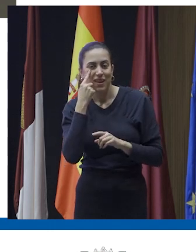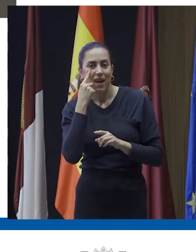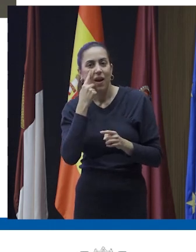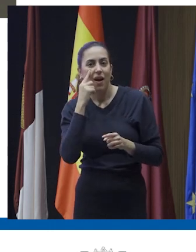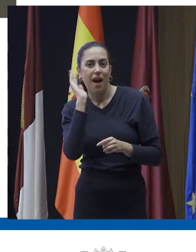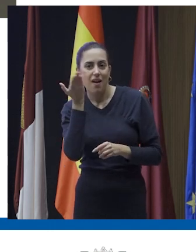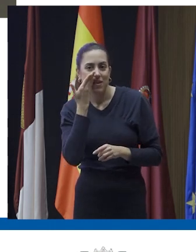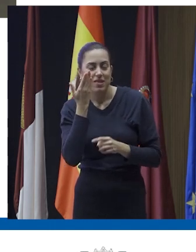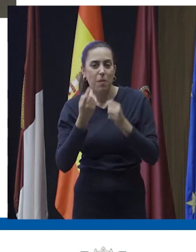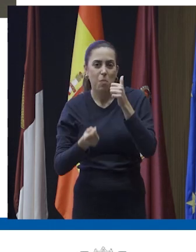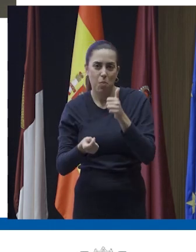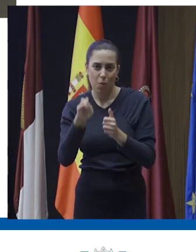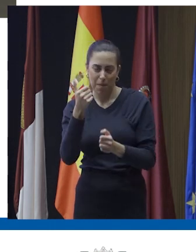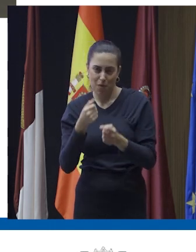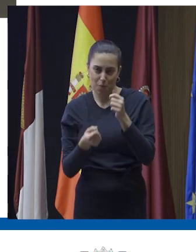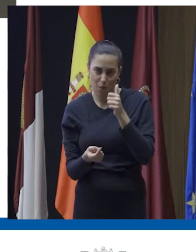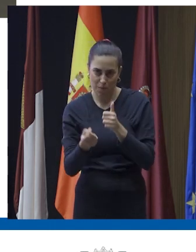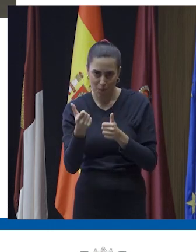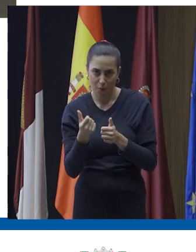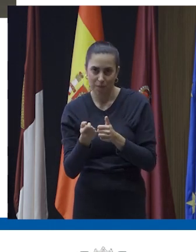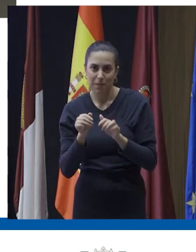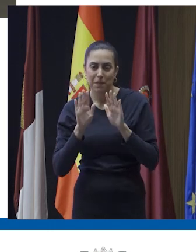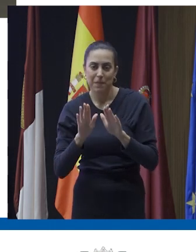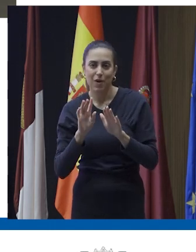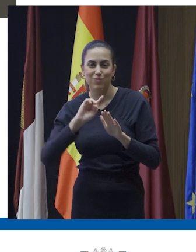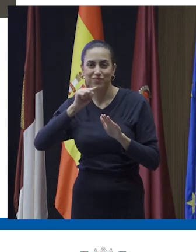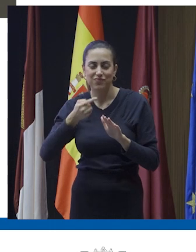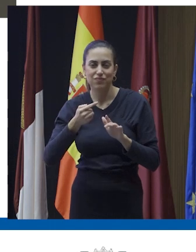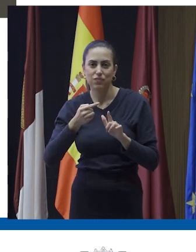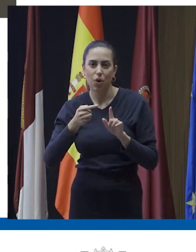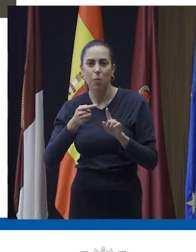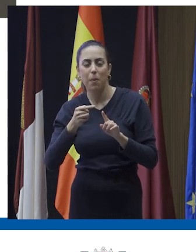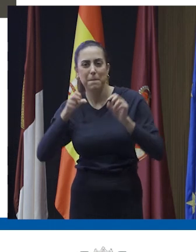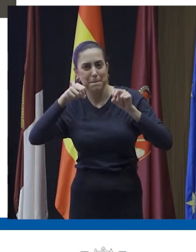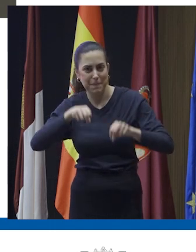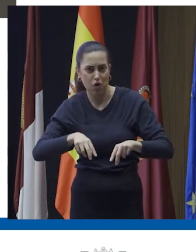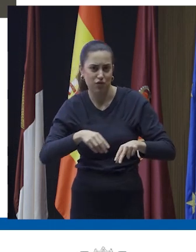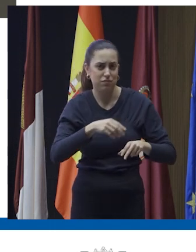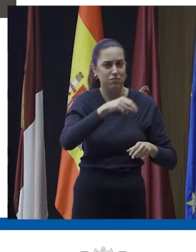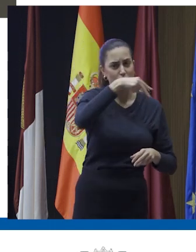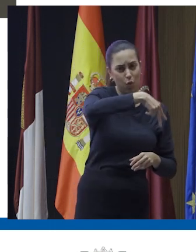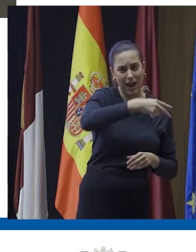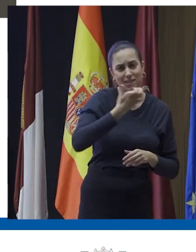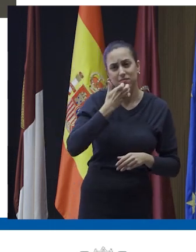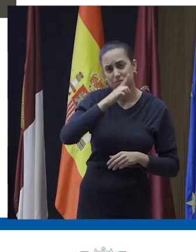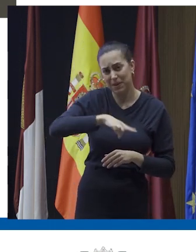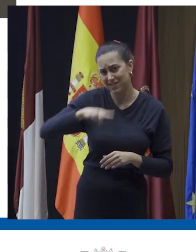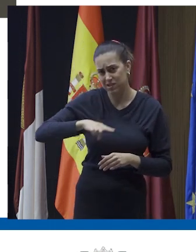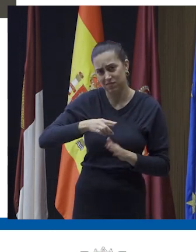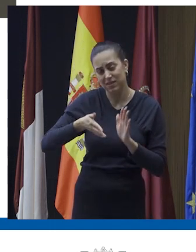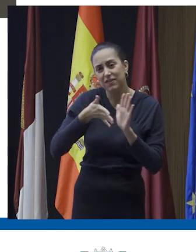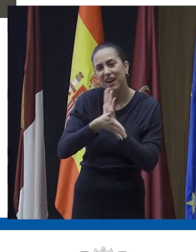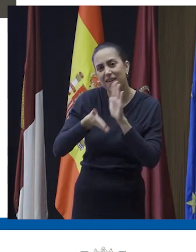aunque suele avanzar un poquito más que la catarata nuclear en cuestión de meses. Y luego pues tenemos la